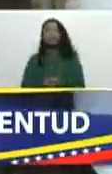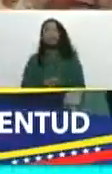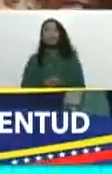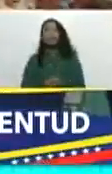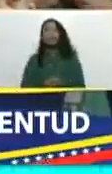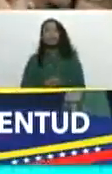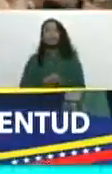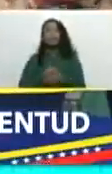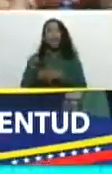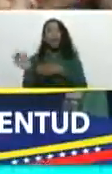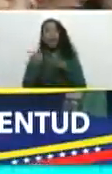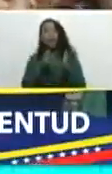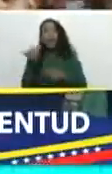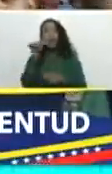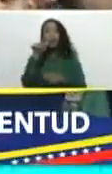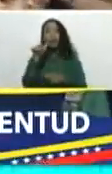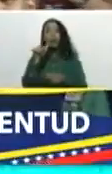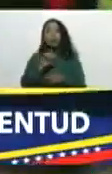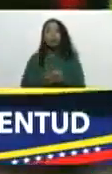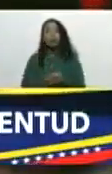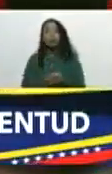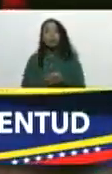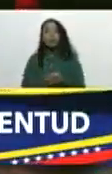Aliento de agua.